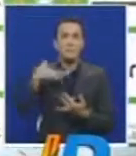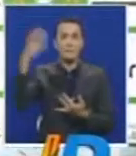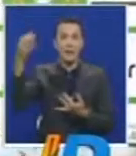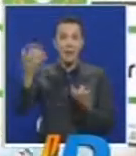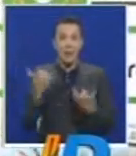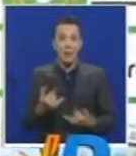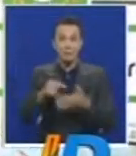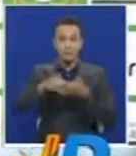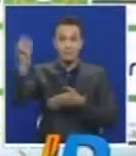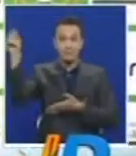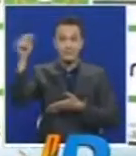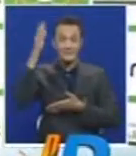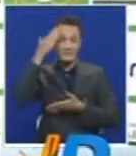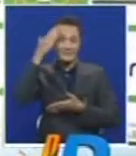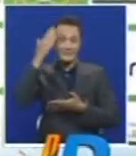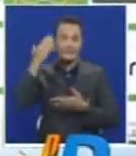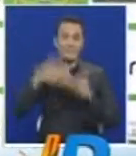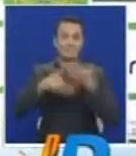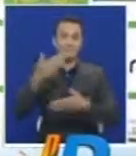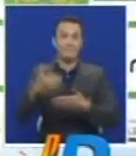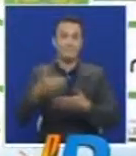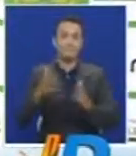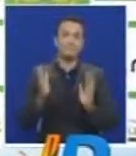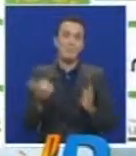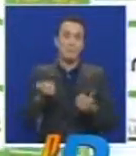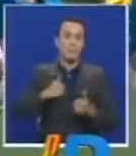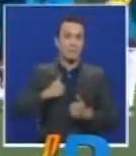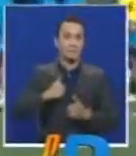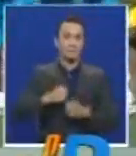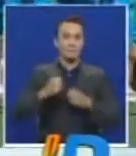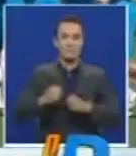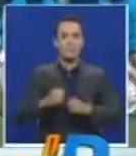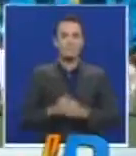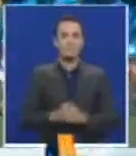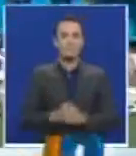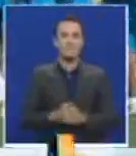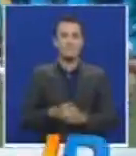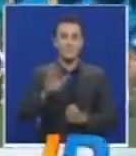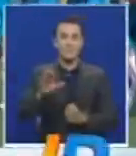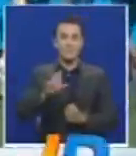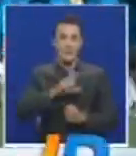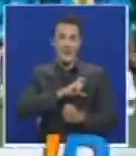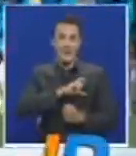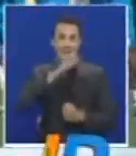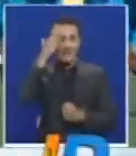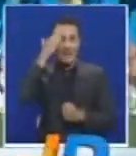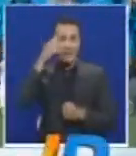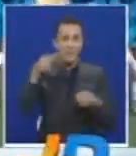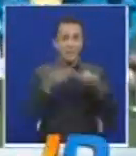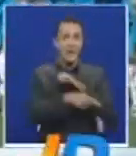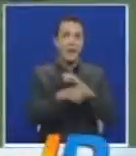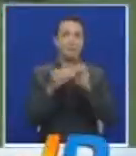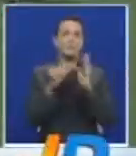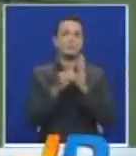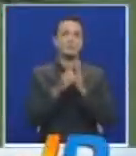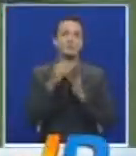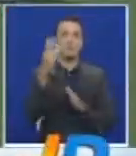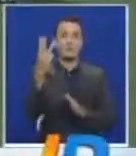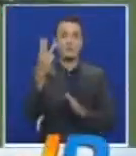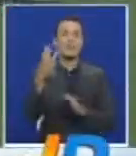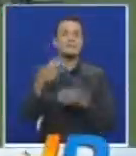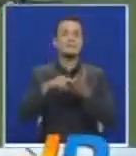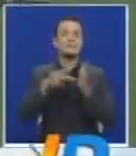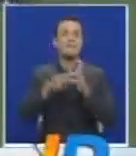que está la posibilidad, tratar de aprovecharla al máximo. Los azucareros saben que sumar los 3 puntos hoy les daría un cupo en